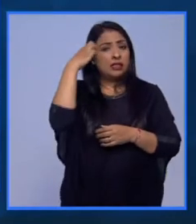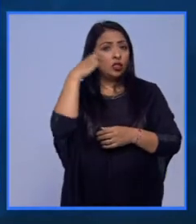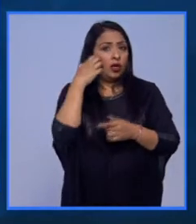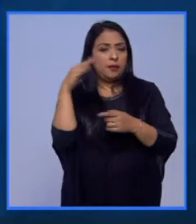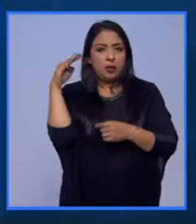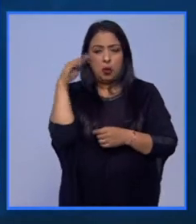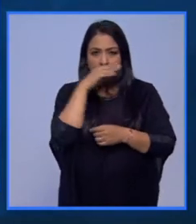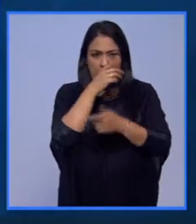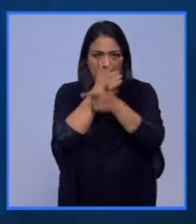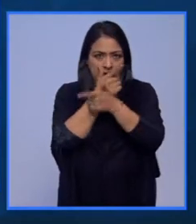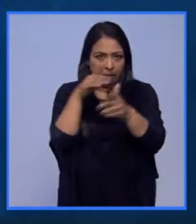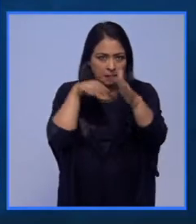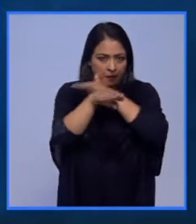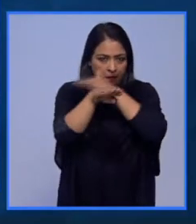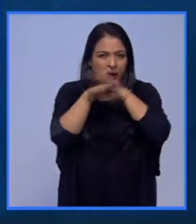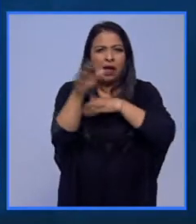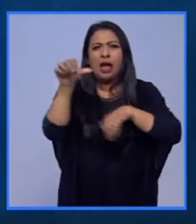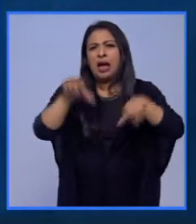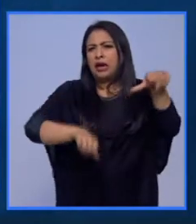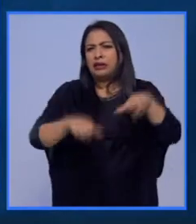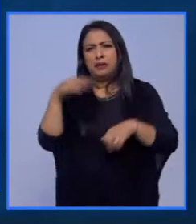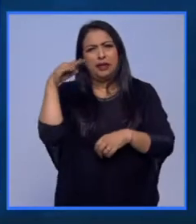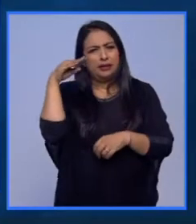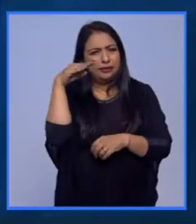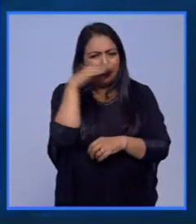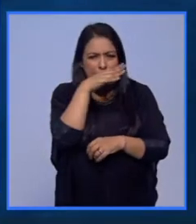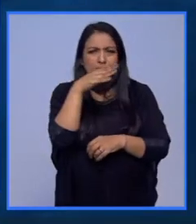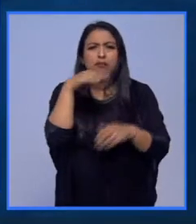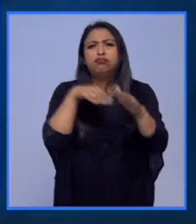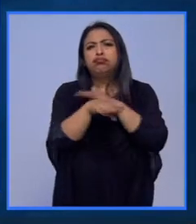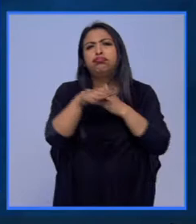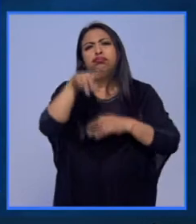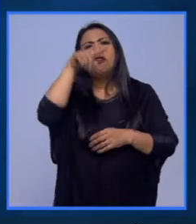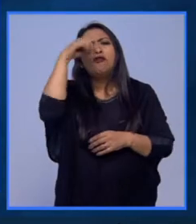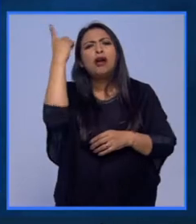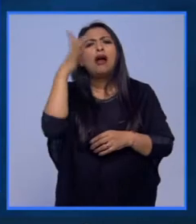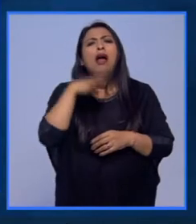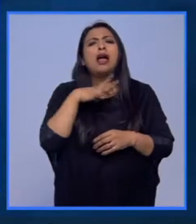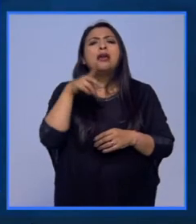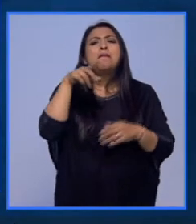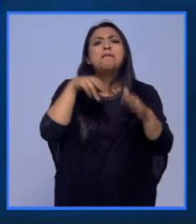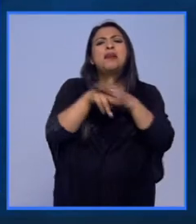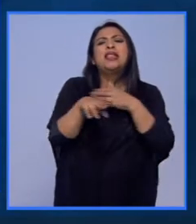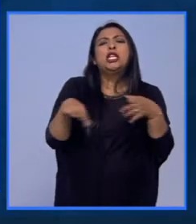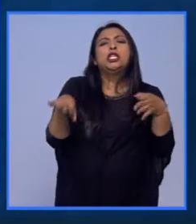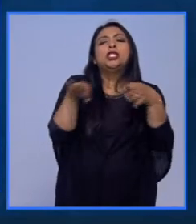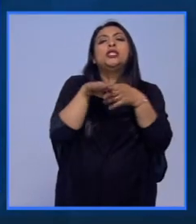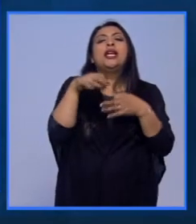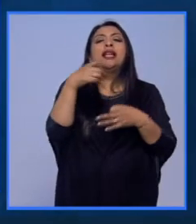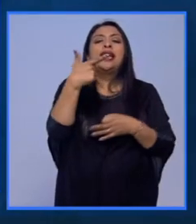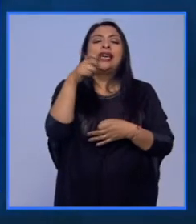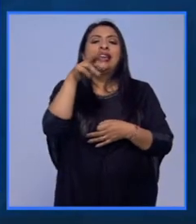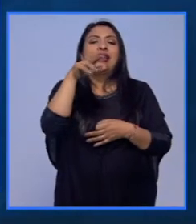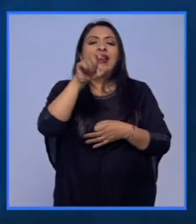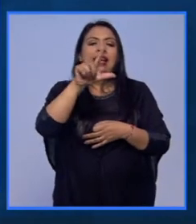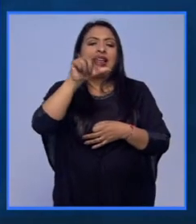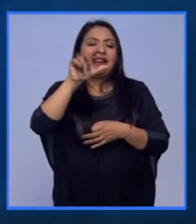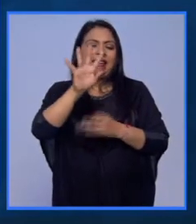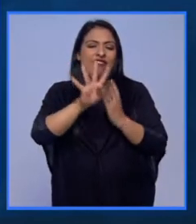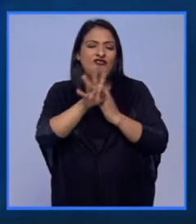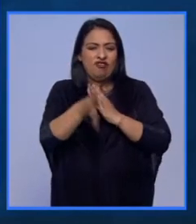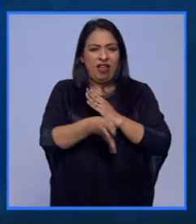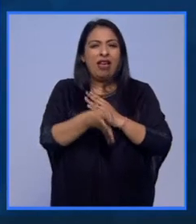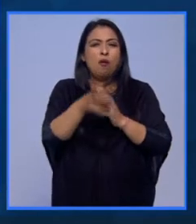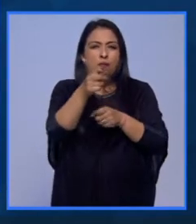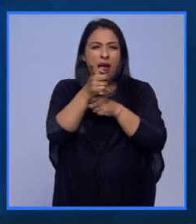es gratuito, todas las actividades son gratuitas, tenemos facilidades de acceso porque hay una línea del metro muy cercana, General Anaya. En fin,